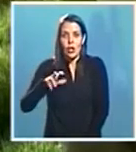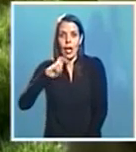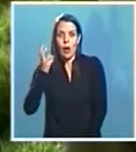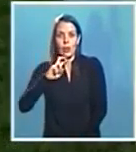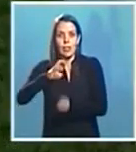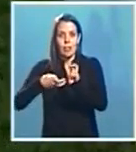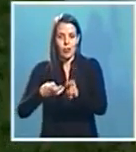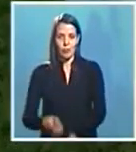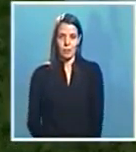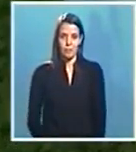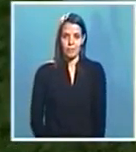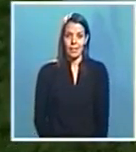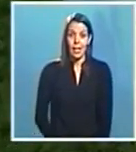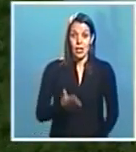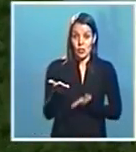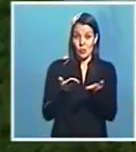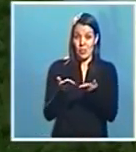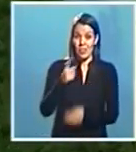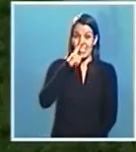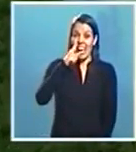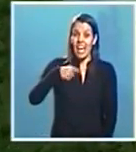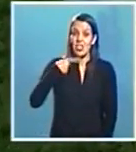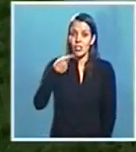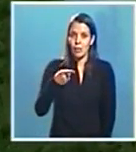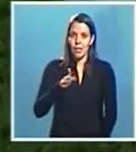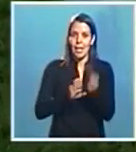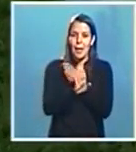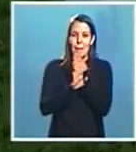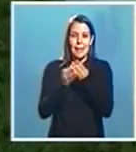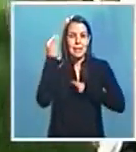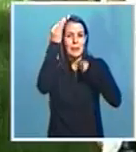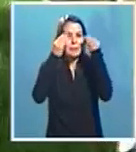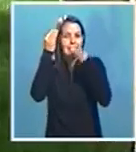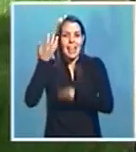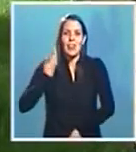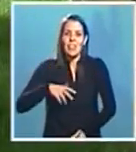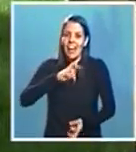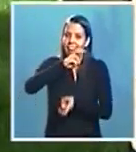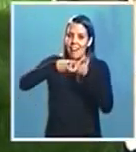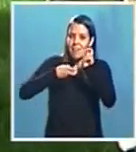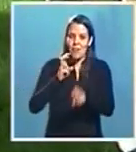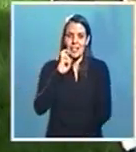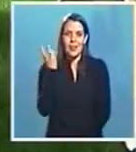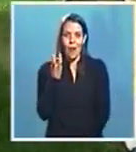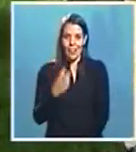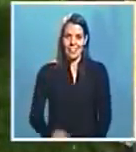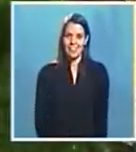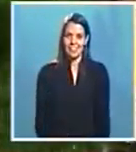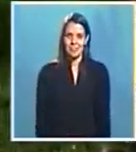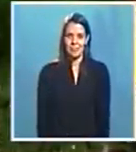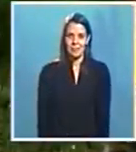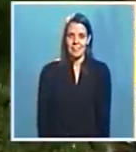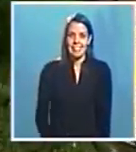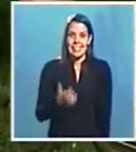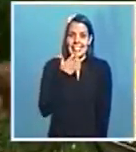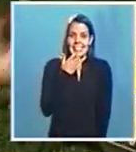todos unidos. De cara a subvencións para o 2009, os veciños xa pensan noutras actuacións necesarias para a parroquia de Remonde. Aquí